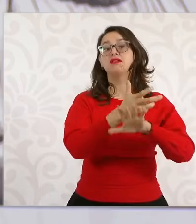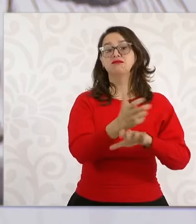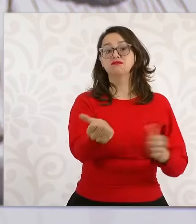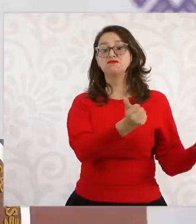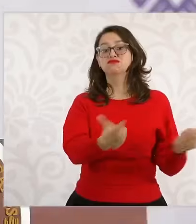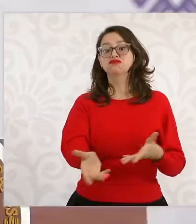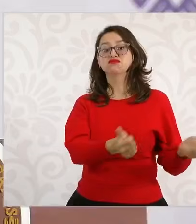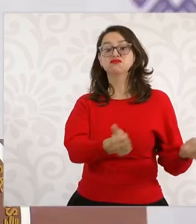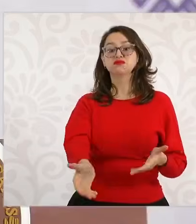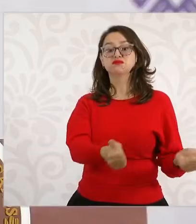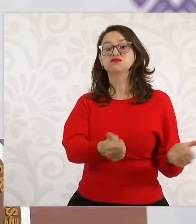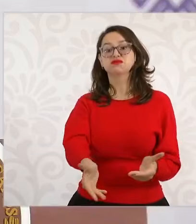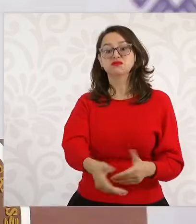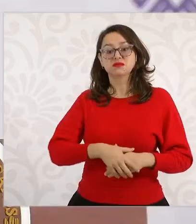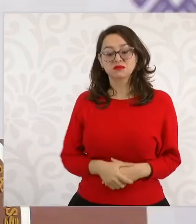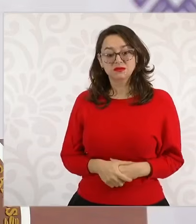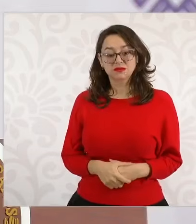ilegal.